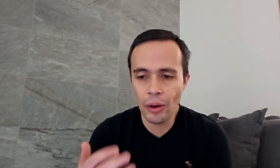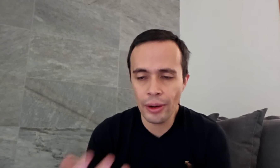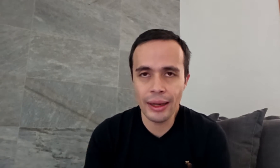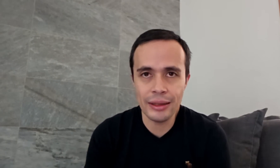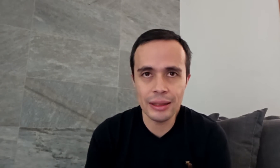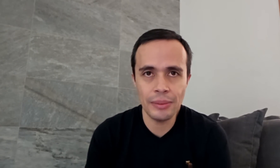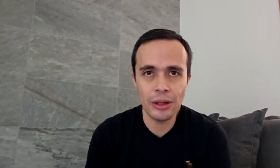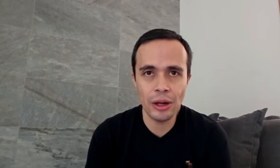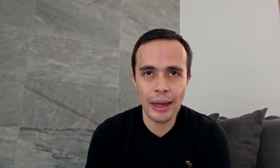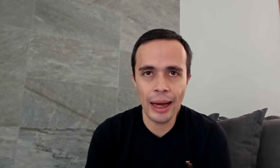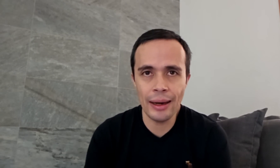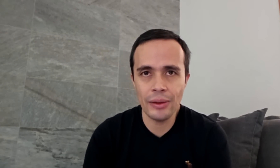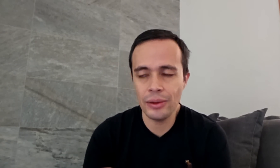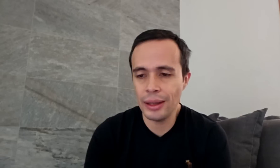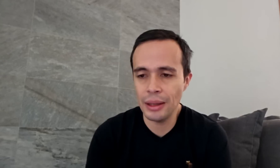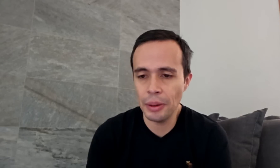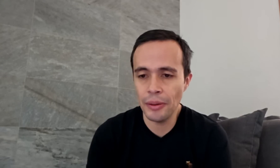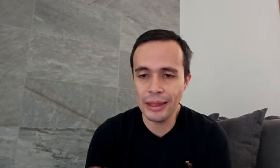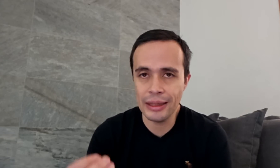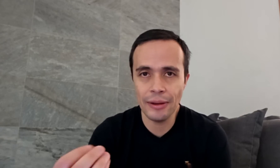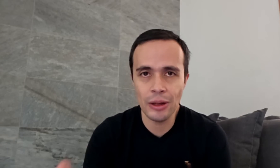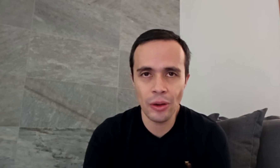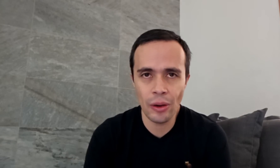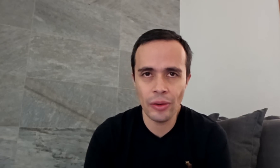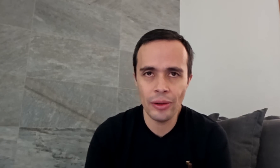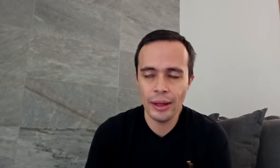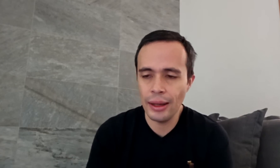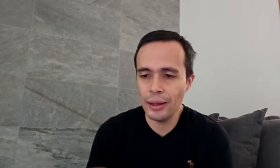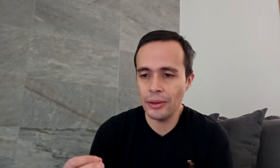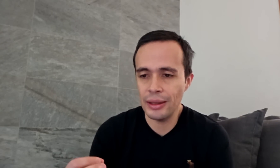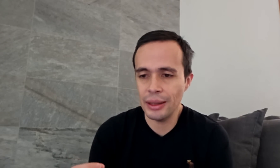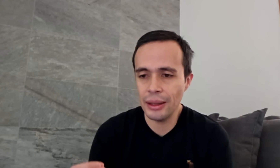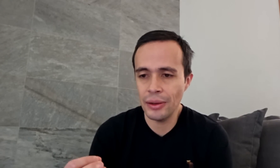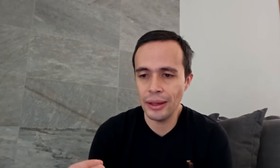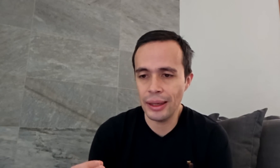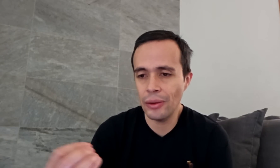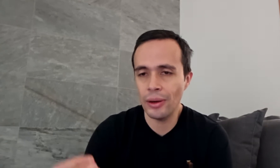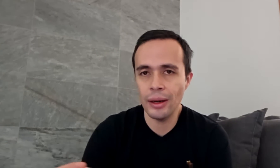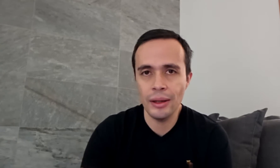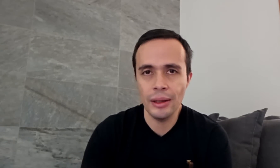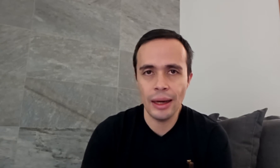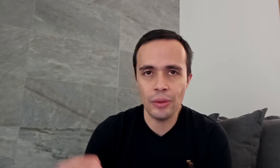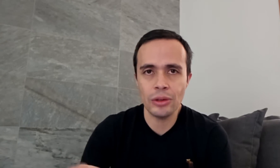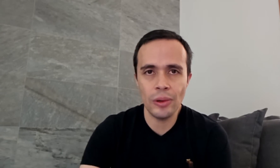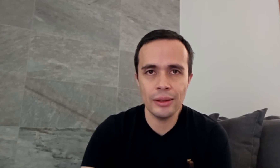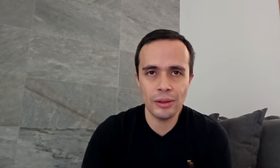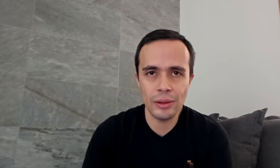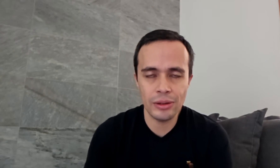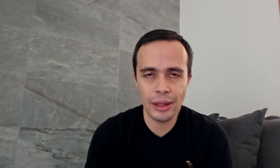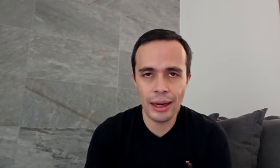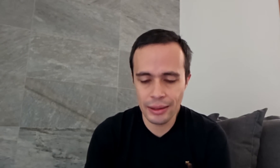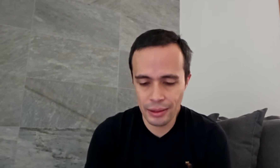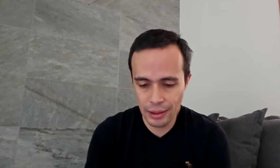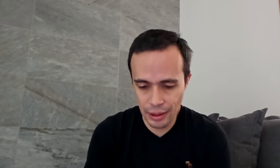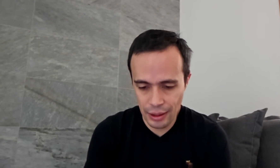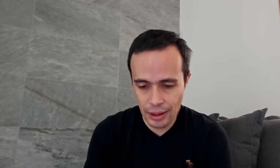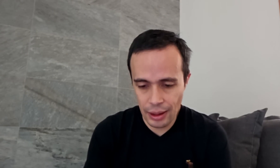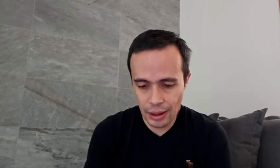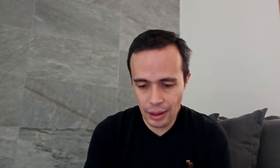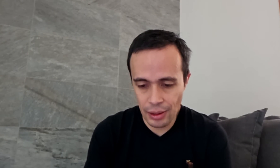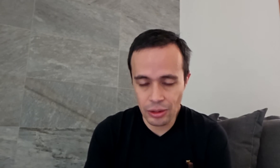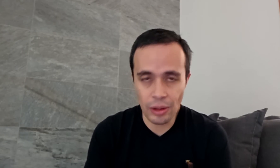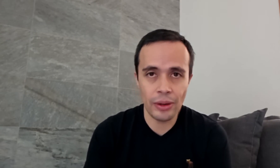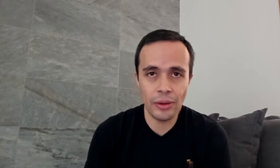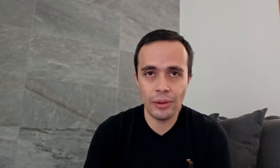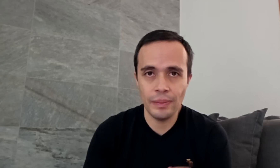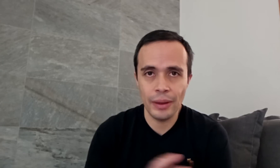lo mejor era el sistema neoliberal, en donde se privatizaba todo, en donde Zedillo le entregó a unos cuantos los trenes